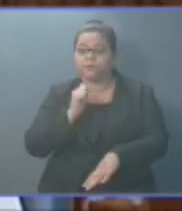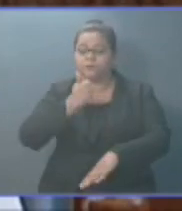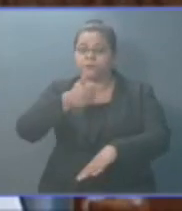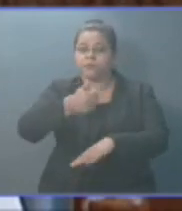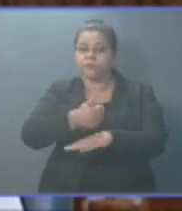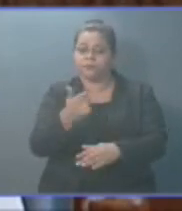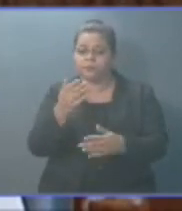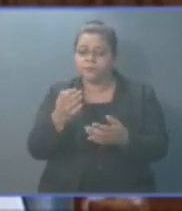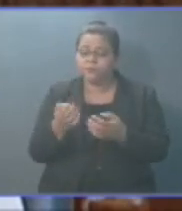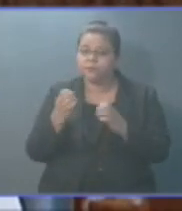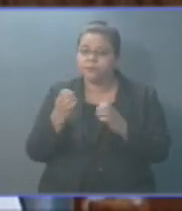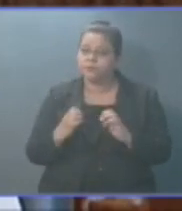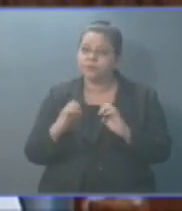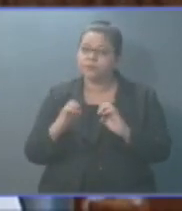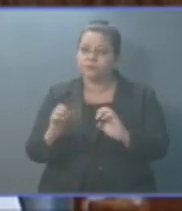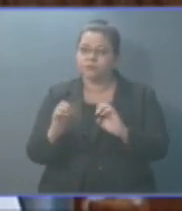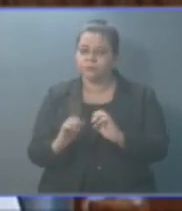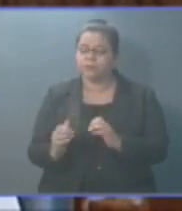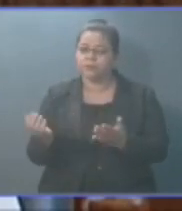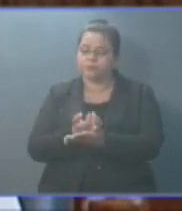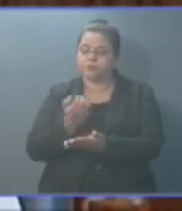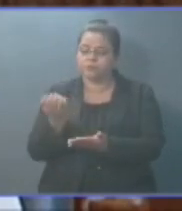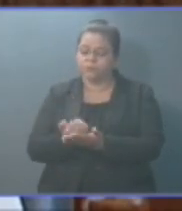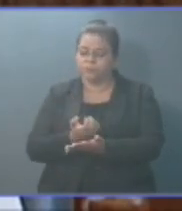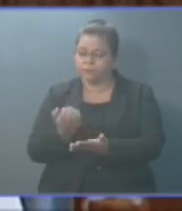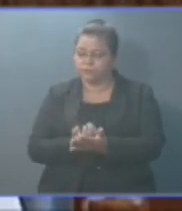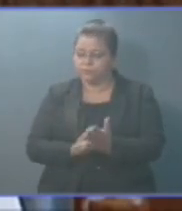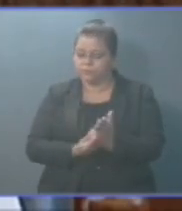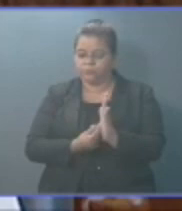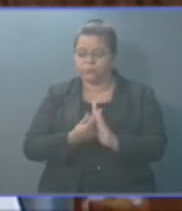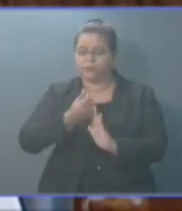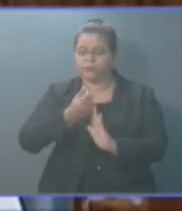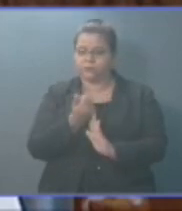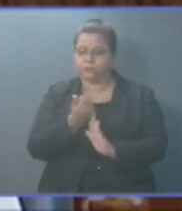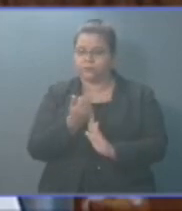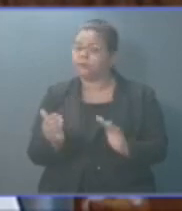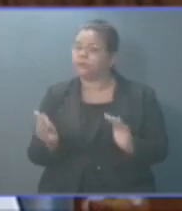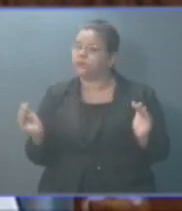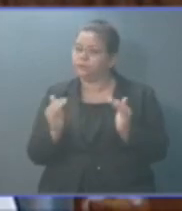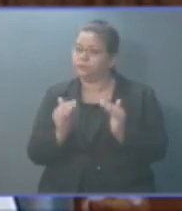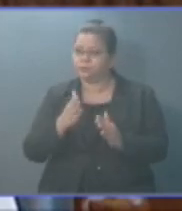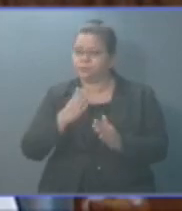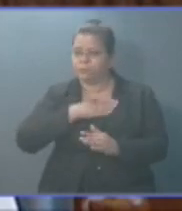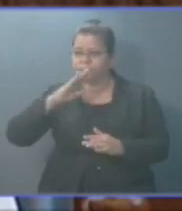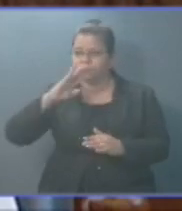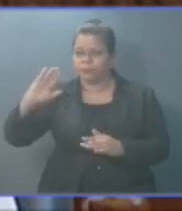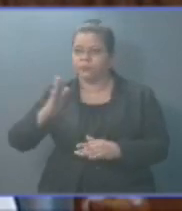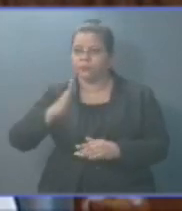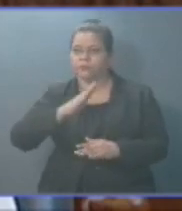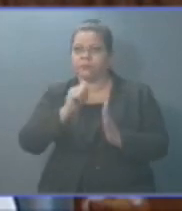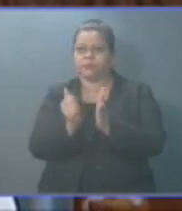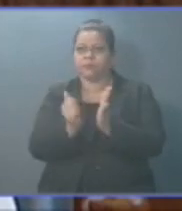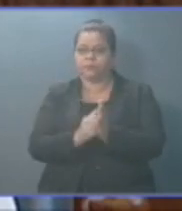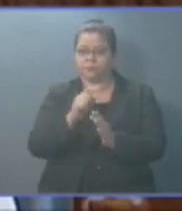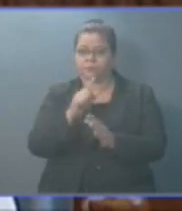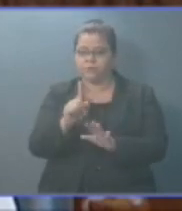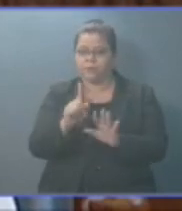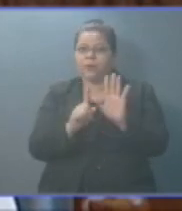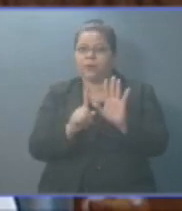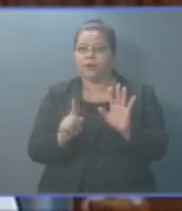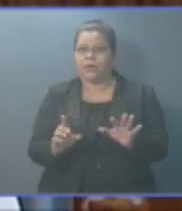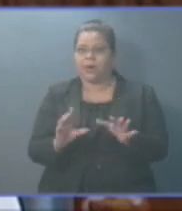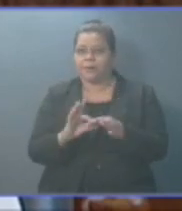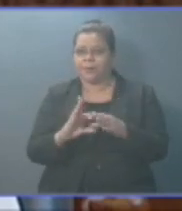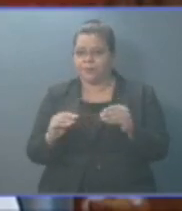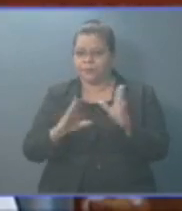de estrategias de reactivación económica. Y también darle cumplimiento al artículo 6.03 del